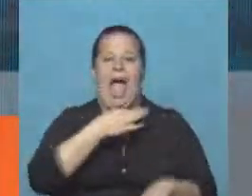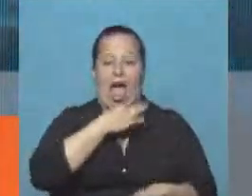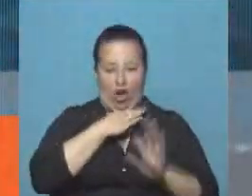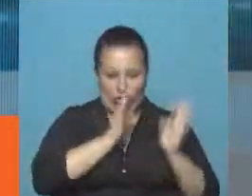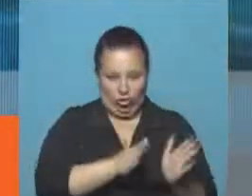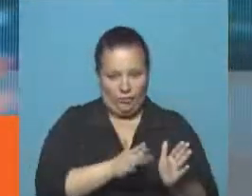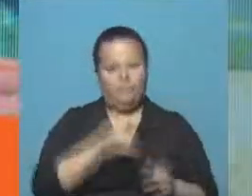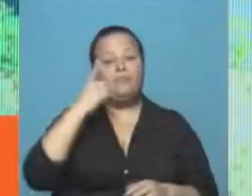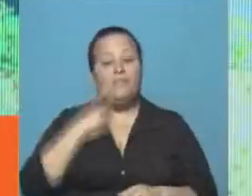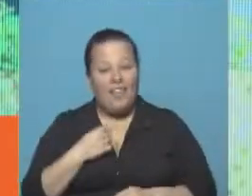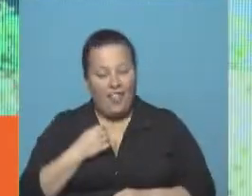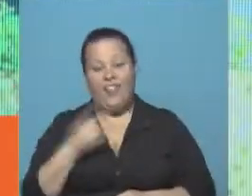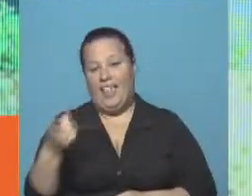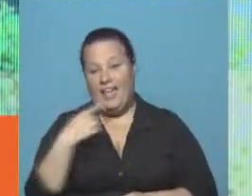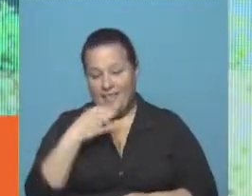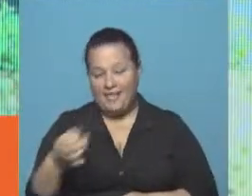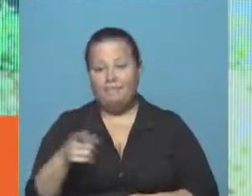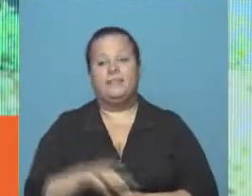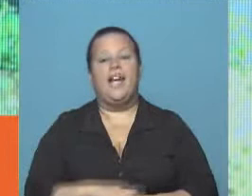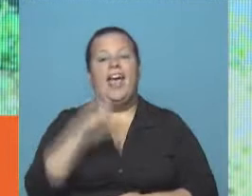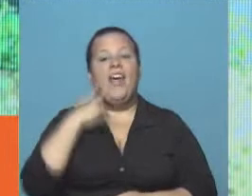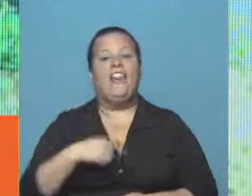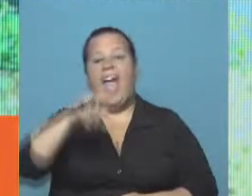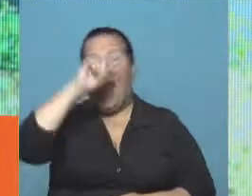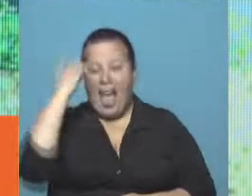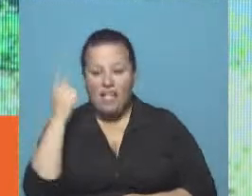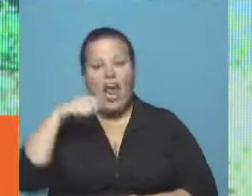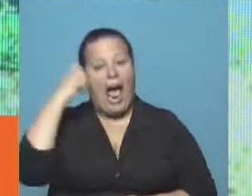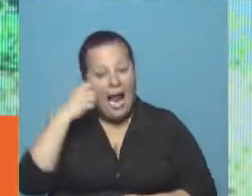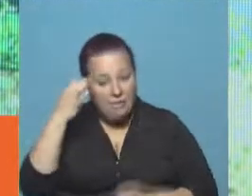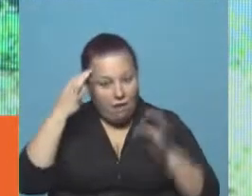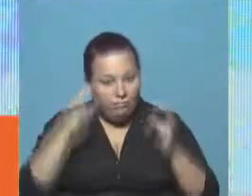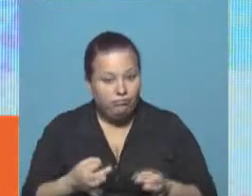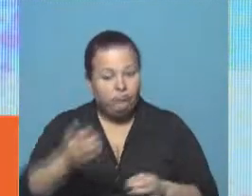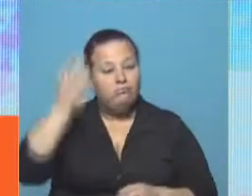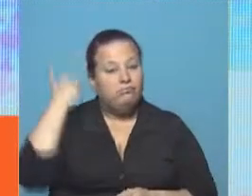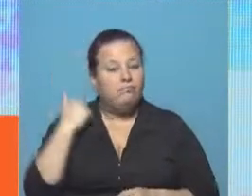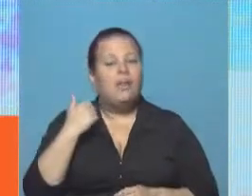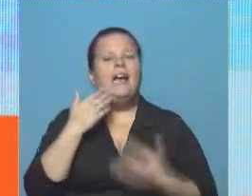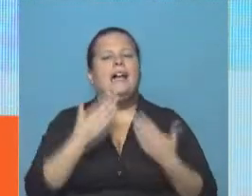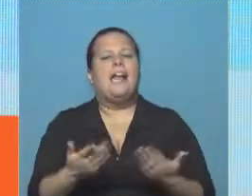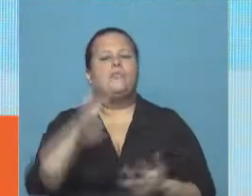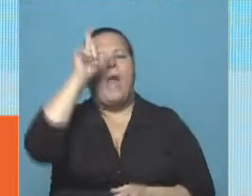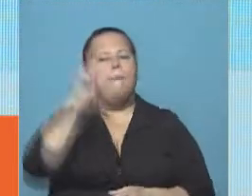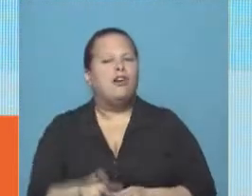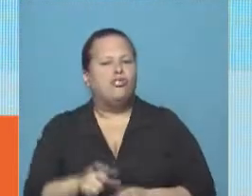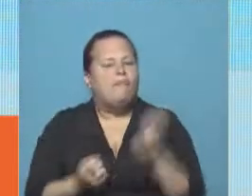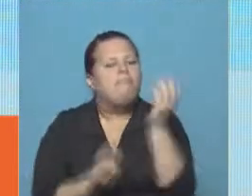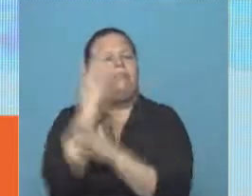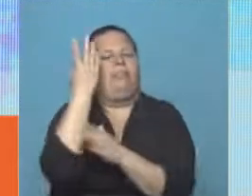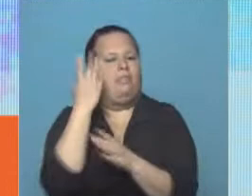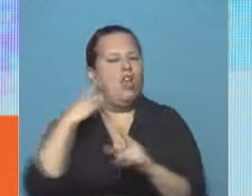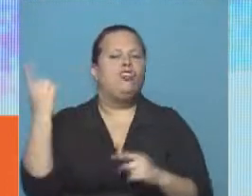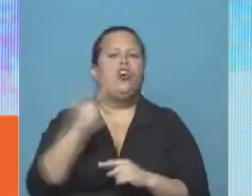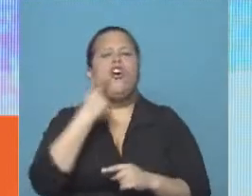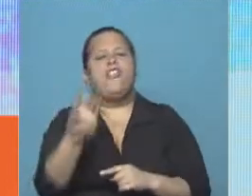agosto, y el día, como bien dijiste Amalia, el Día Nacional del Animal fue en función de alguien que fue un precursor. Todo el